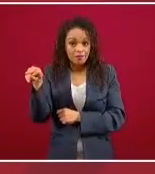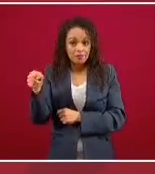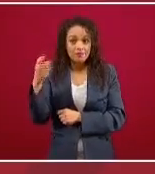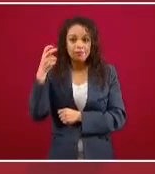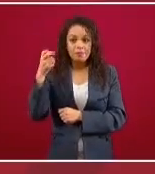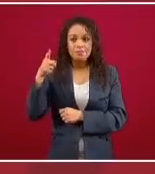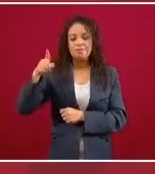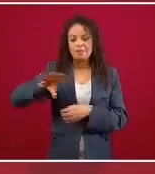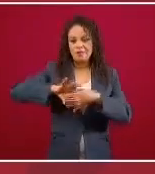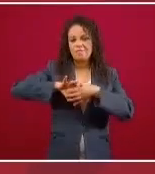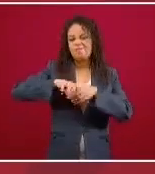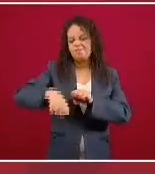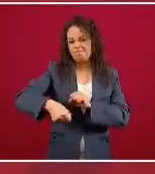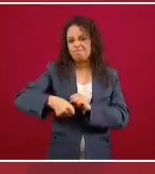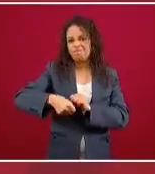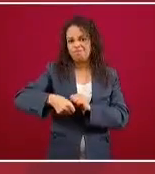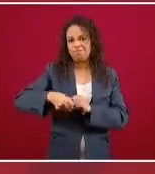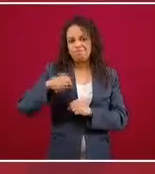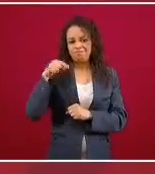explotaba al trabajador